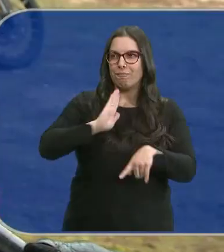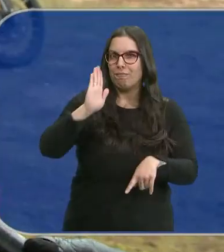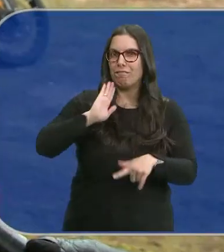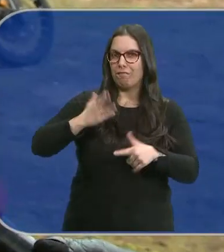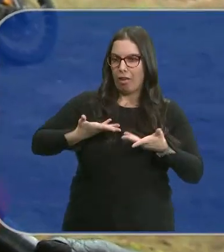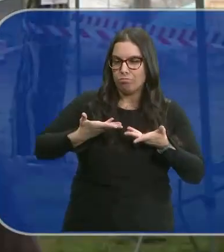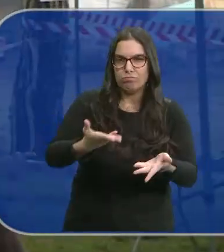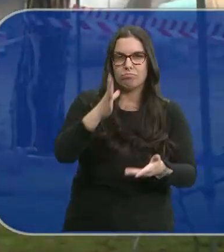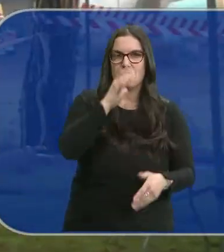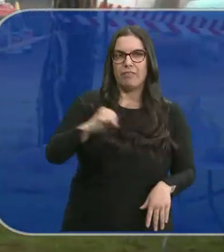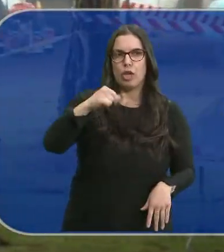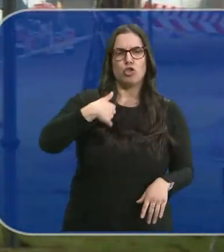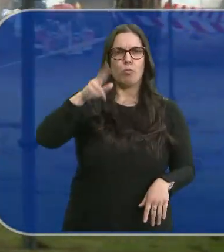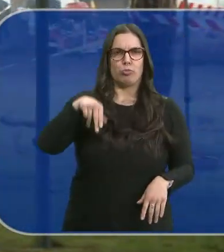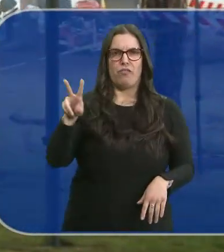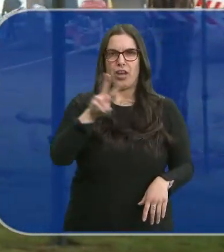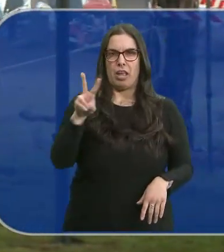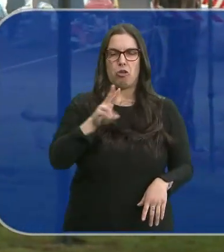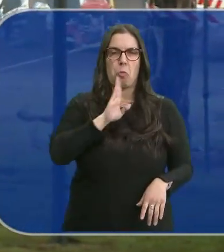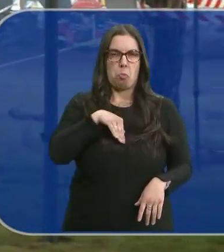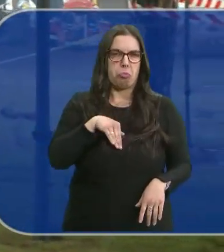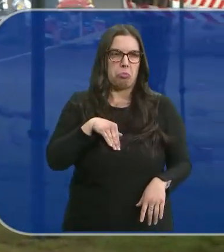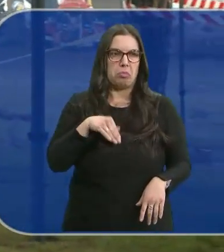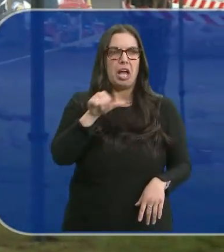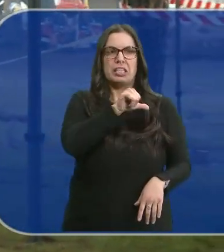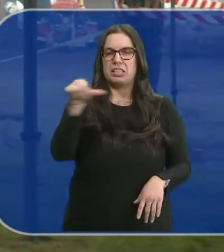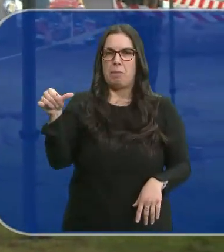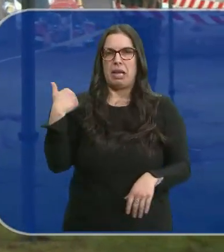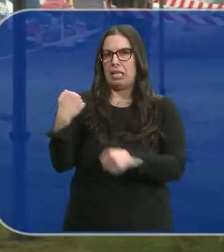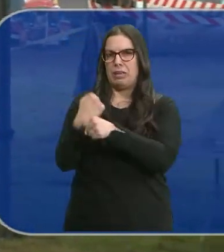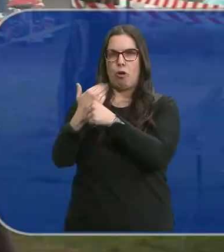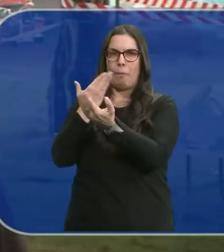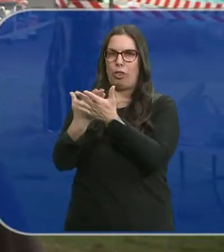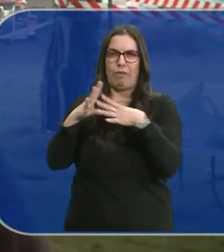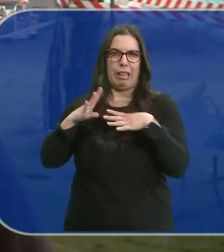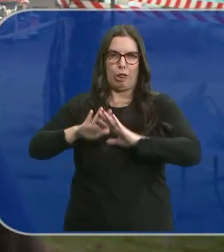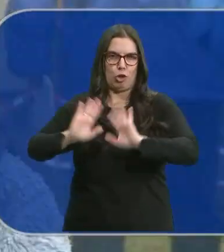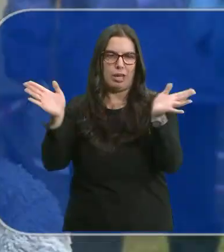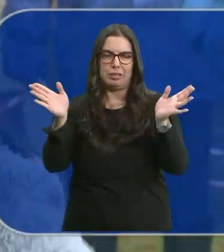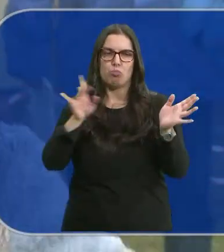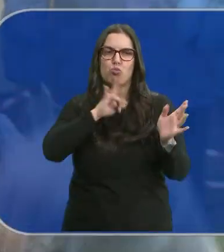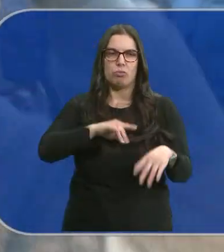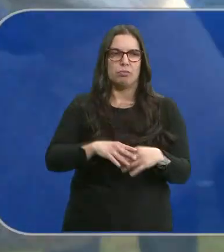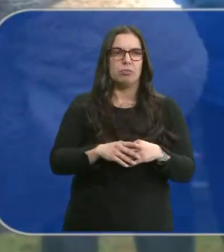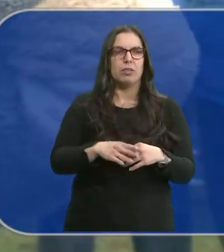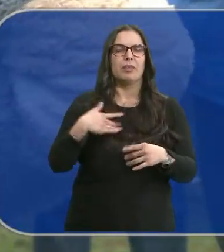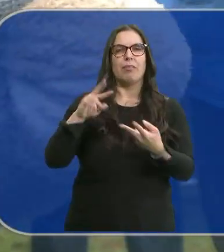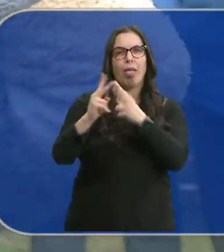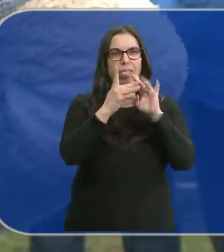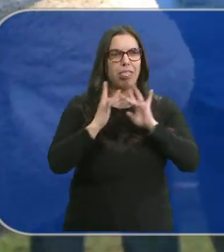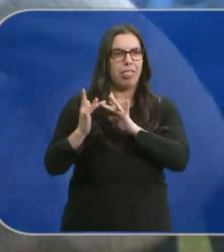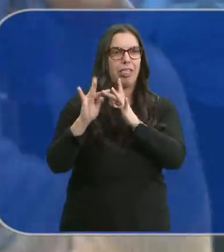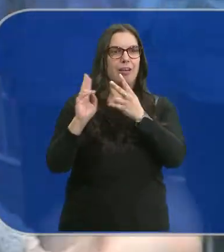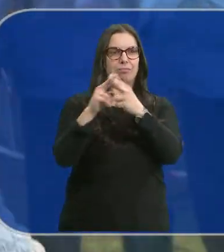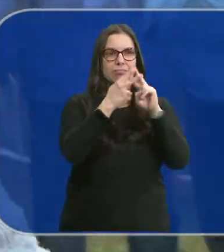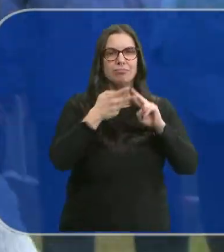y es una maravilla. Yo soy de Valladolid, a mí no me vendría mal, la semana la tengo pedida en el trabajo, a mí no me vendría mal. Sobre todo juntarnos con la gente, también